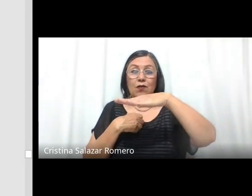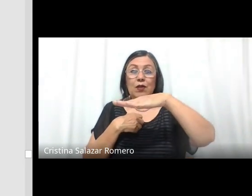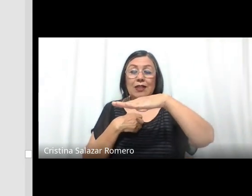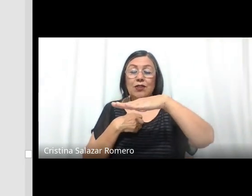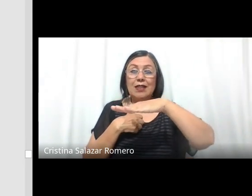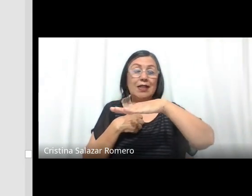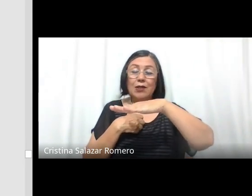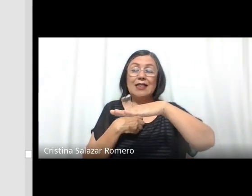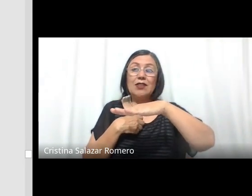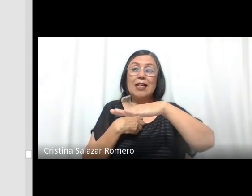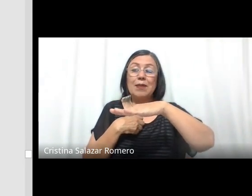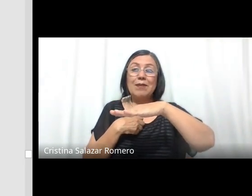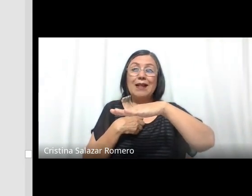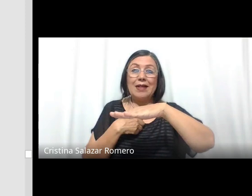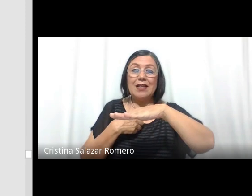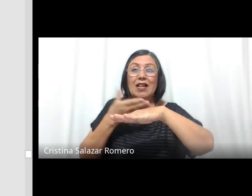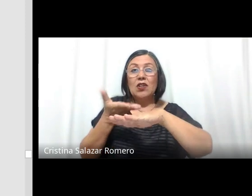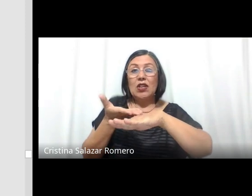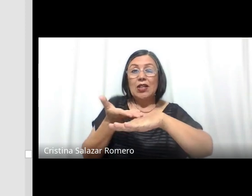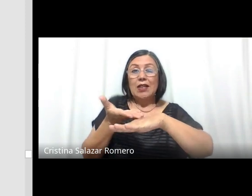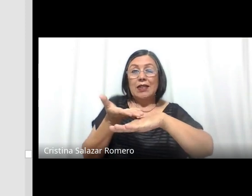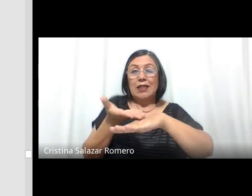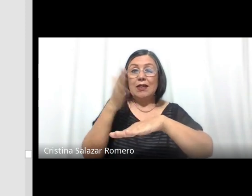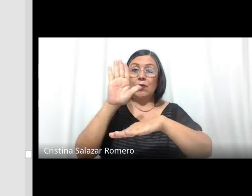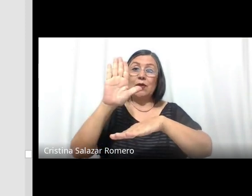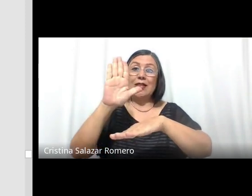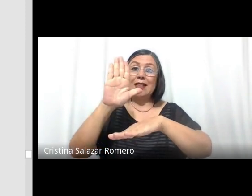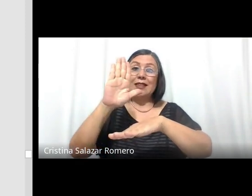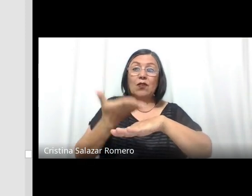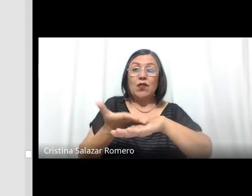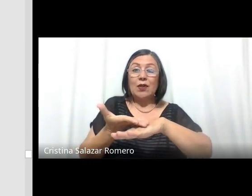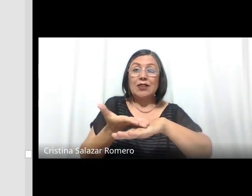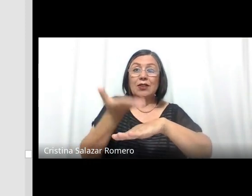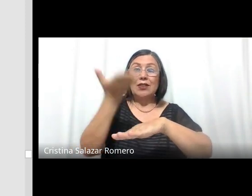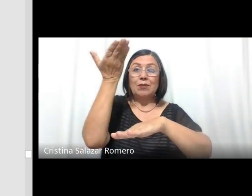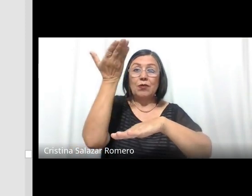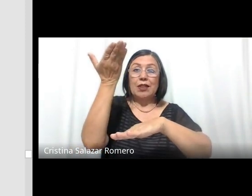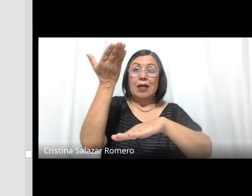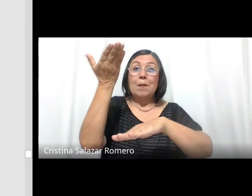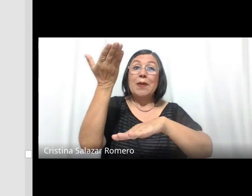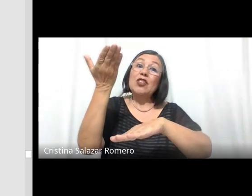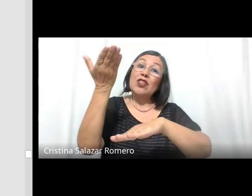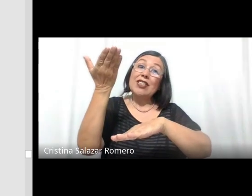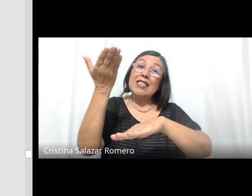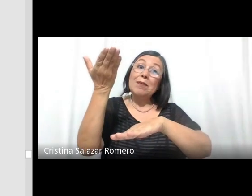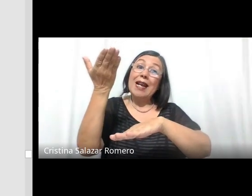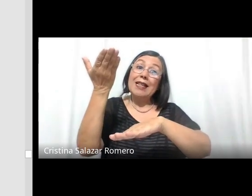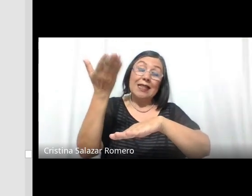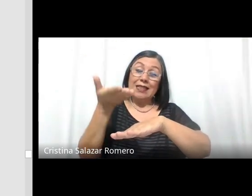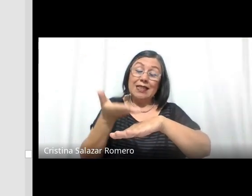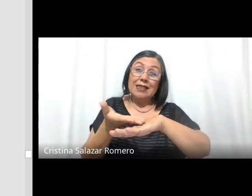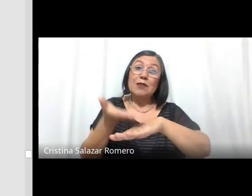La orientación de la palma va hacia abajo y voy a utilizar esta configuración, muy. Pero si yo quiero decir